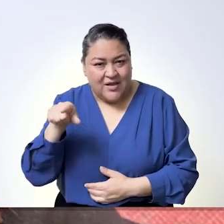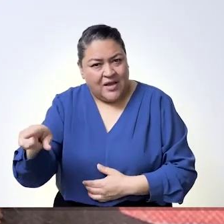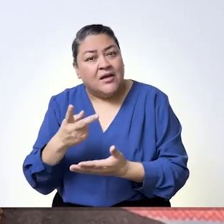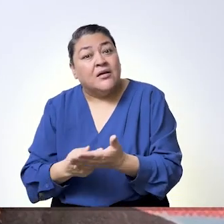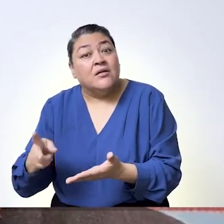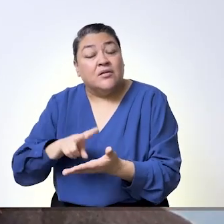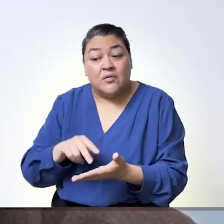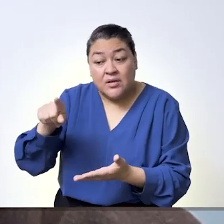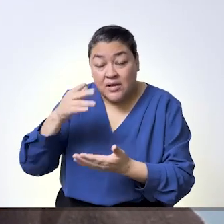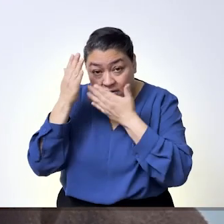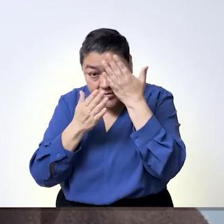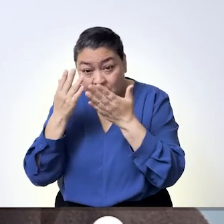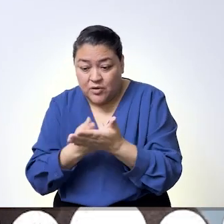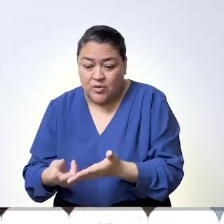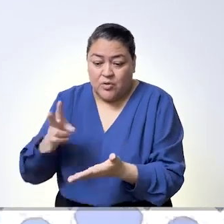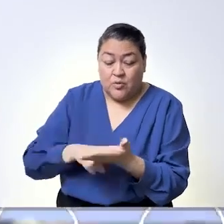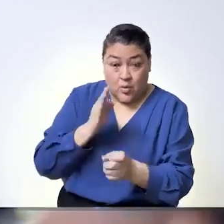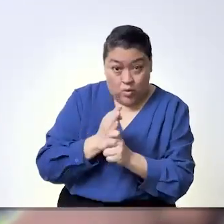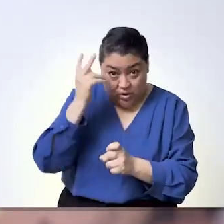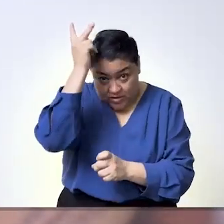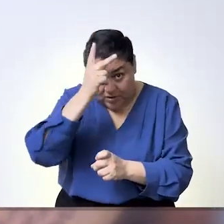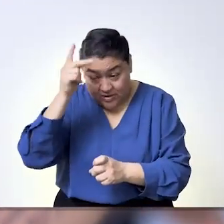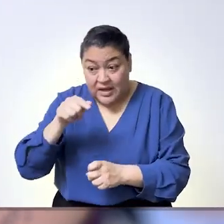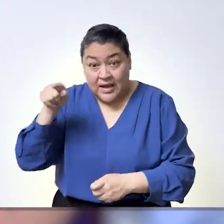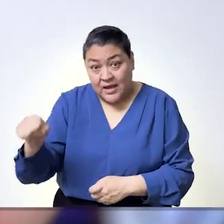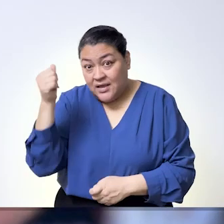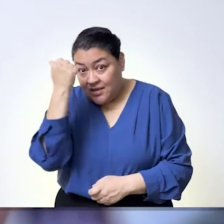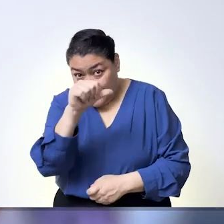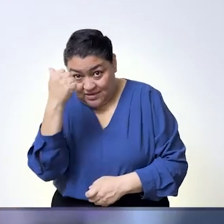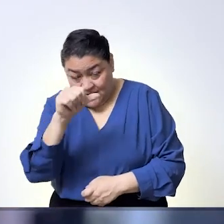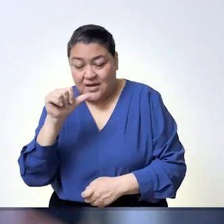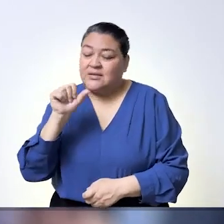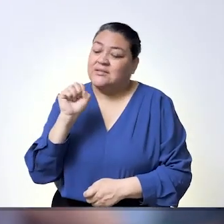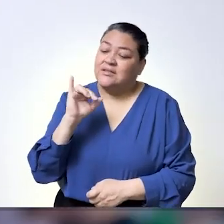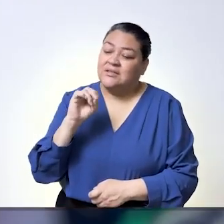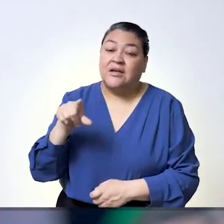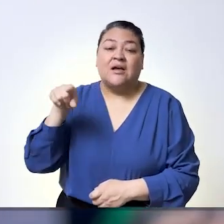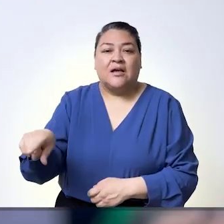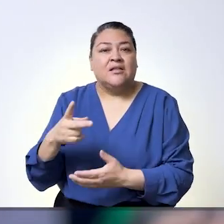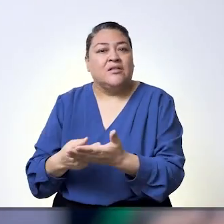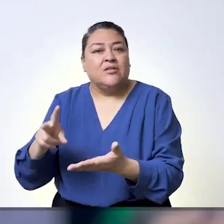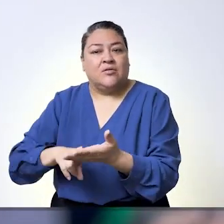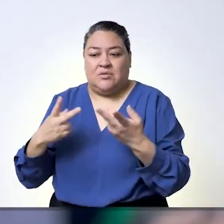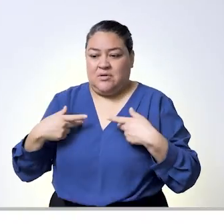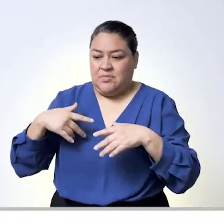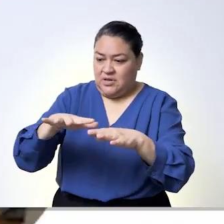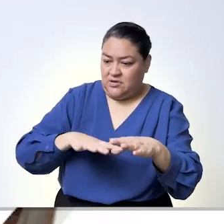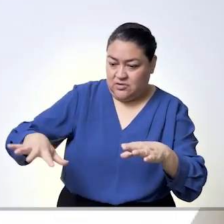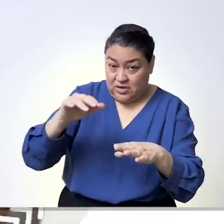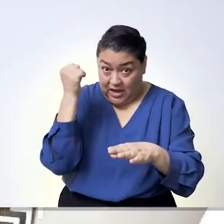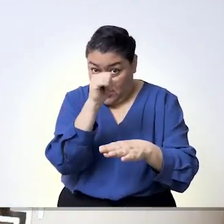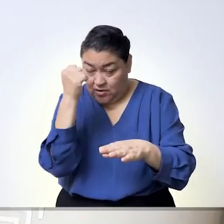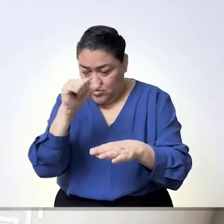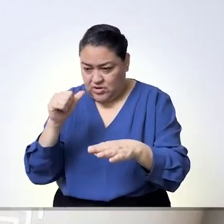Publicitario. Actualmente cursa la carrera de Psicología, autista sinestésica y activista por los derechos de las personas